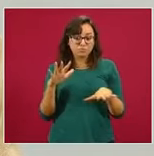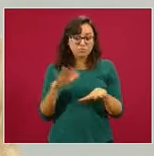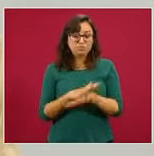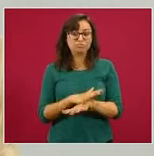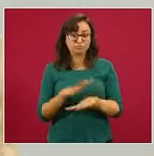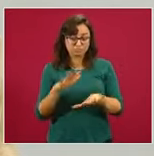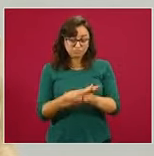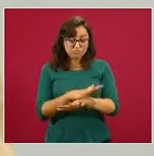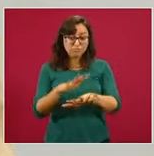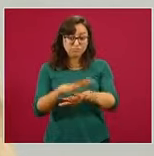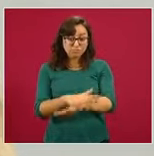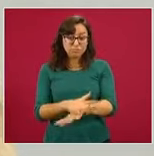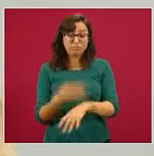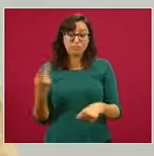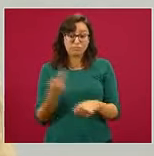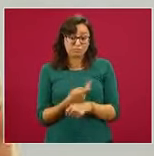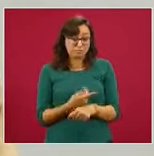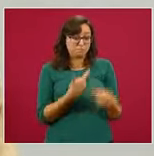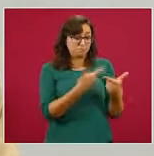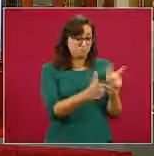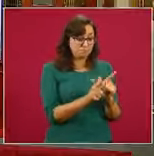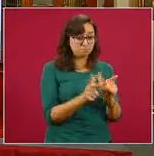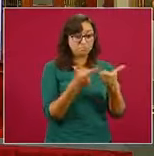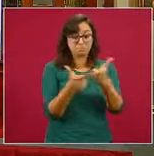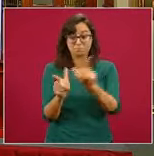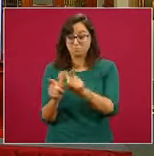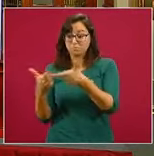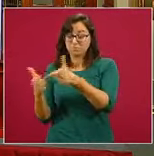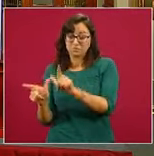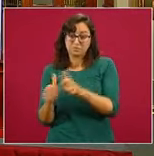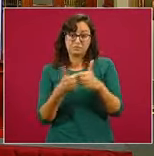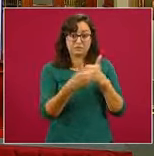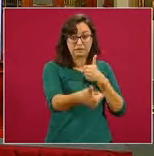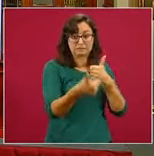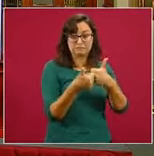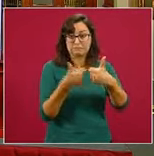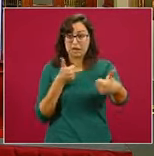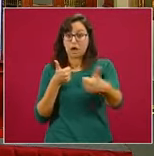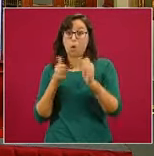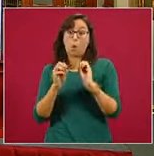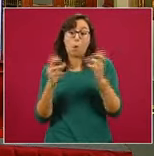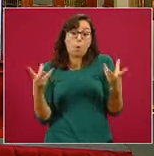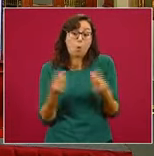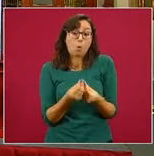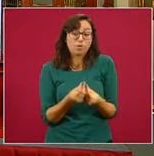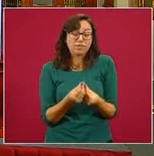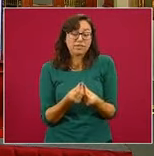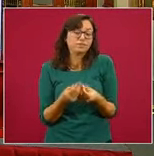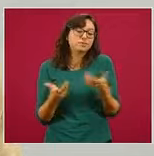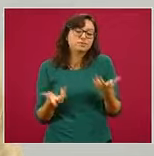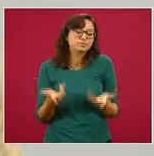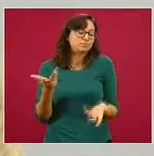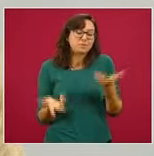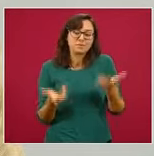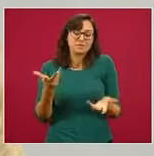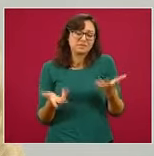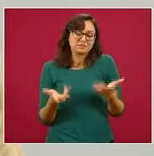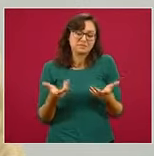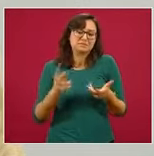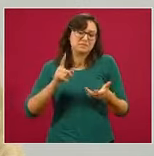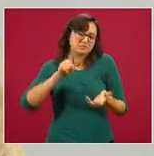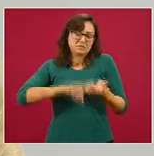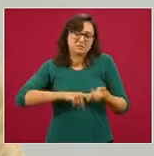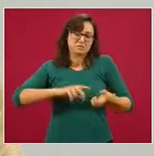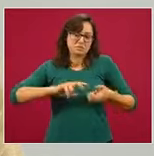que los grupos se vayan distribuyendo o agrupando de diferente manera, específicamente por cambios en la secuencia